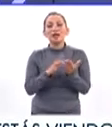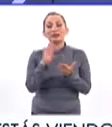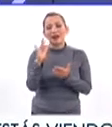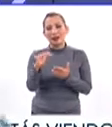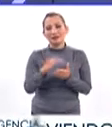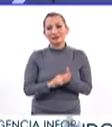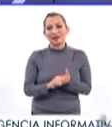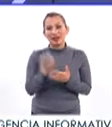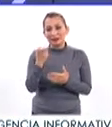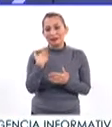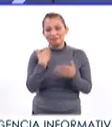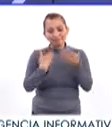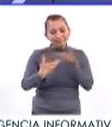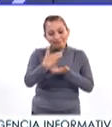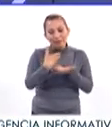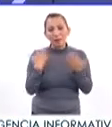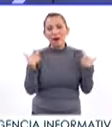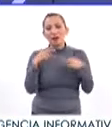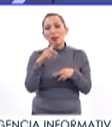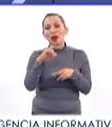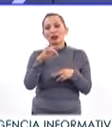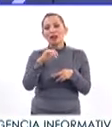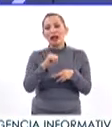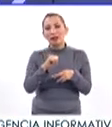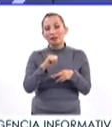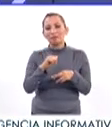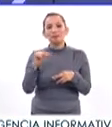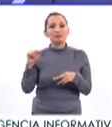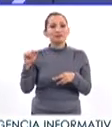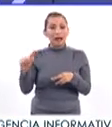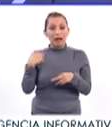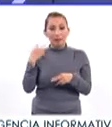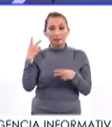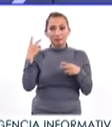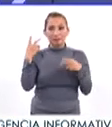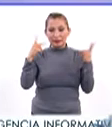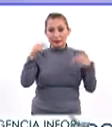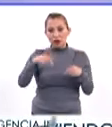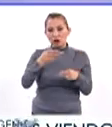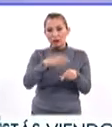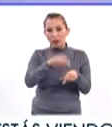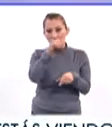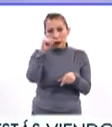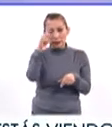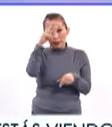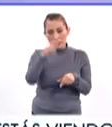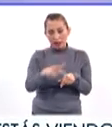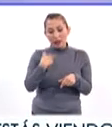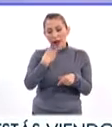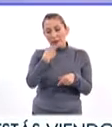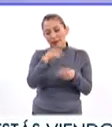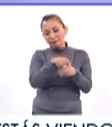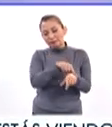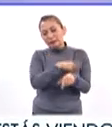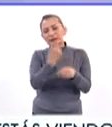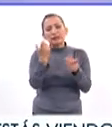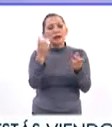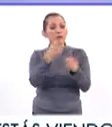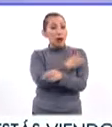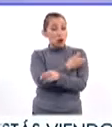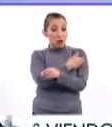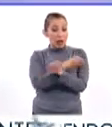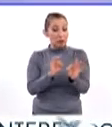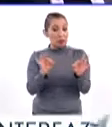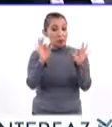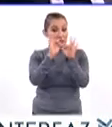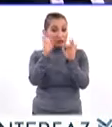gracias por este diálogo, maestra Verónica Alarcón Hernández, quien vienes del Hospital Juárez de México, y habernos hablado sobre las vacunas, un tema